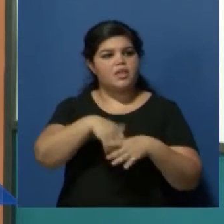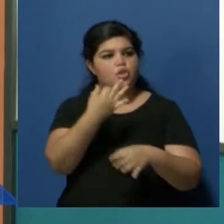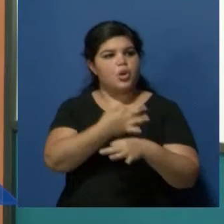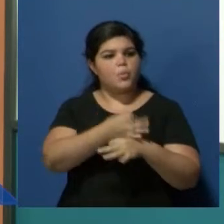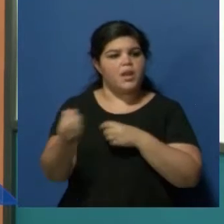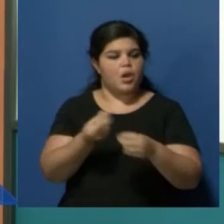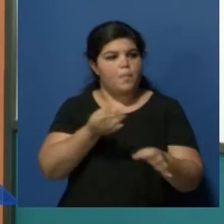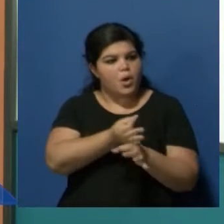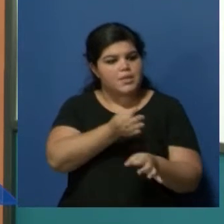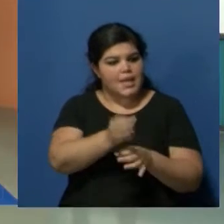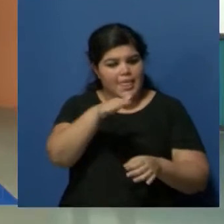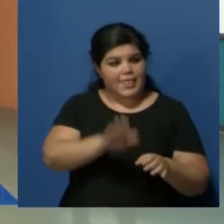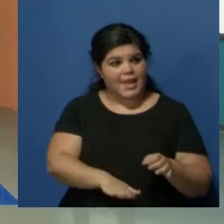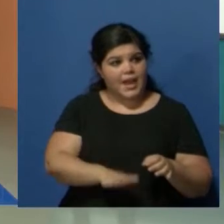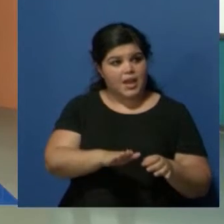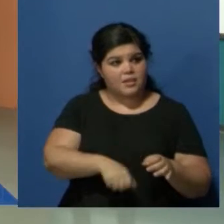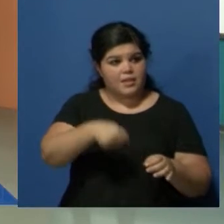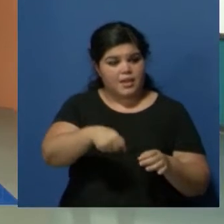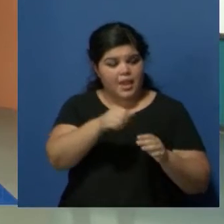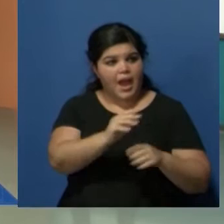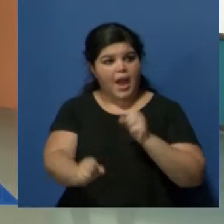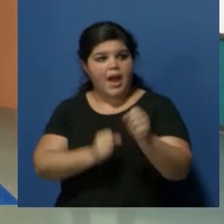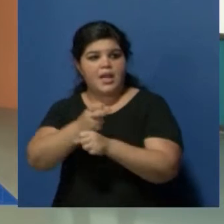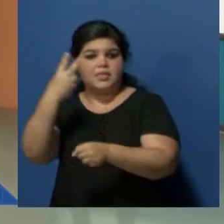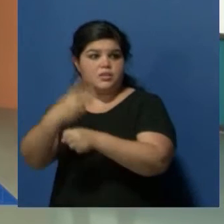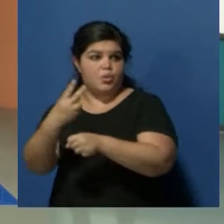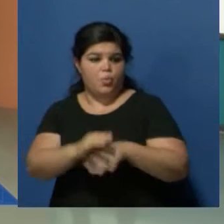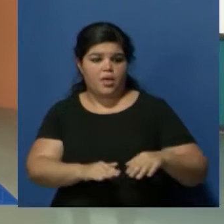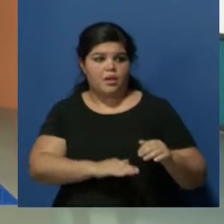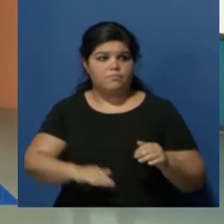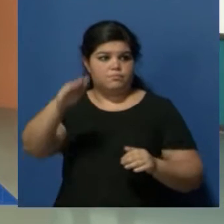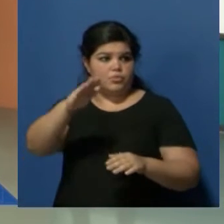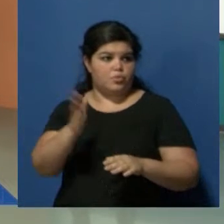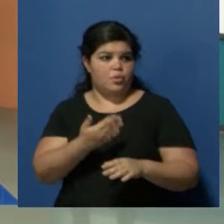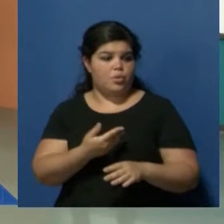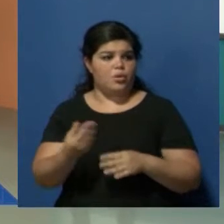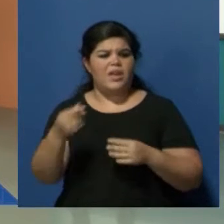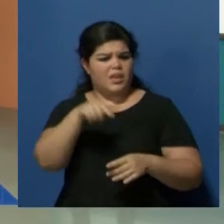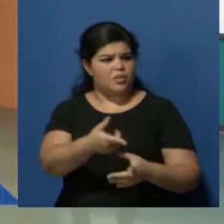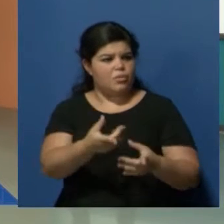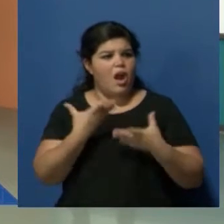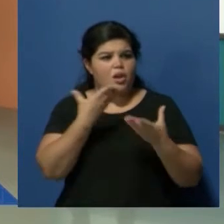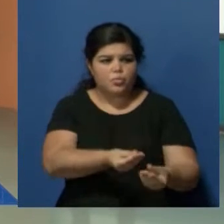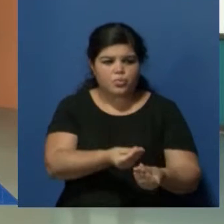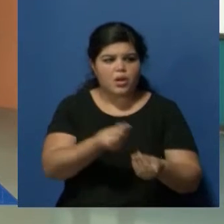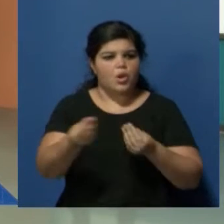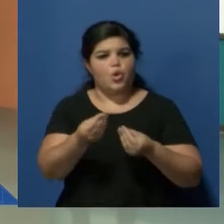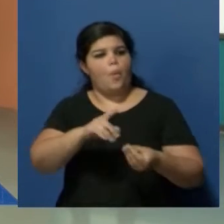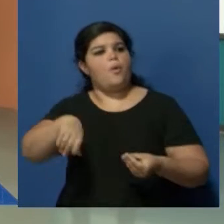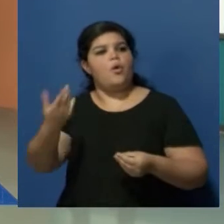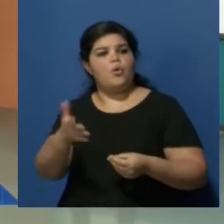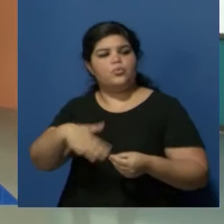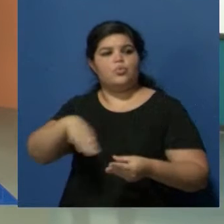educativos, desde el jardín de infantes hasta la secundaria inclusive. Pero ¿Es suficiente esto? ¿Qué pasa con el resto de los entornos de la persona,